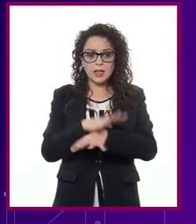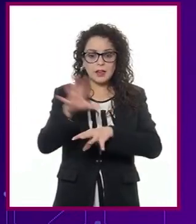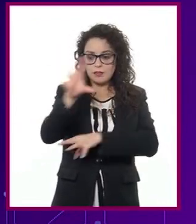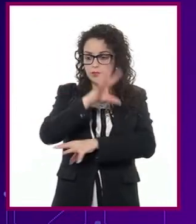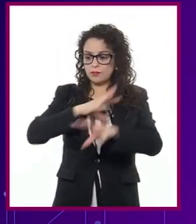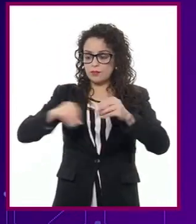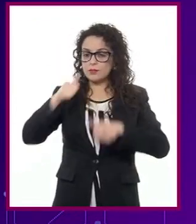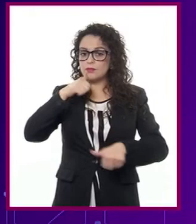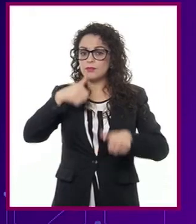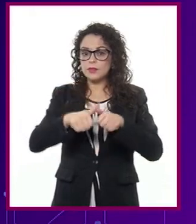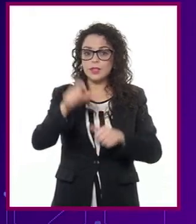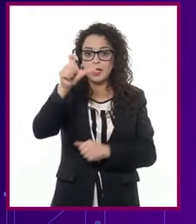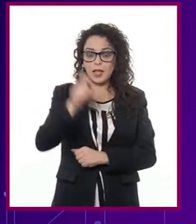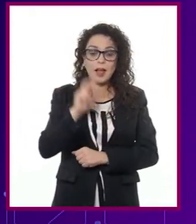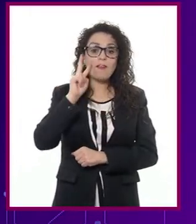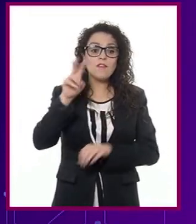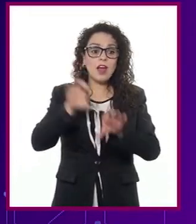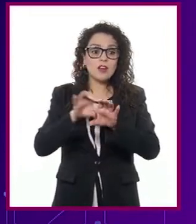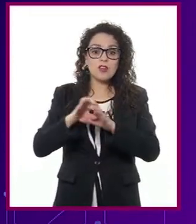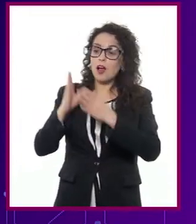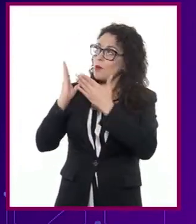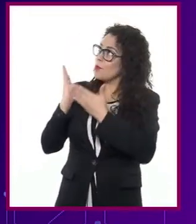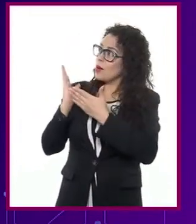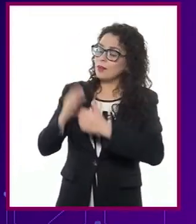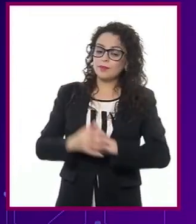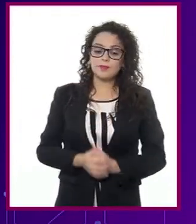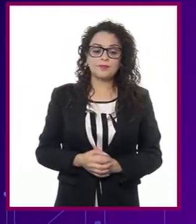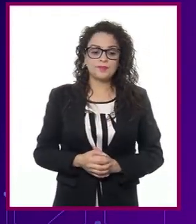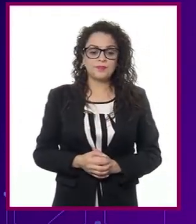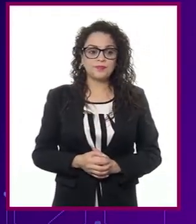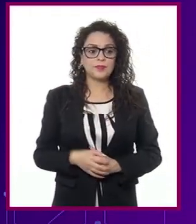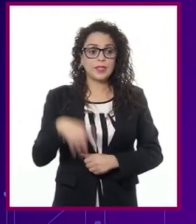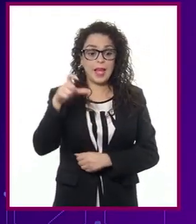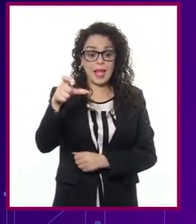quedando de la siguiente manera. X es igual a